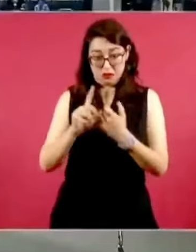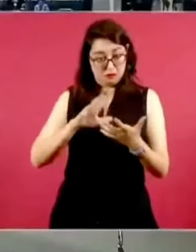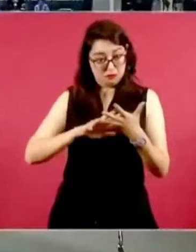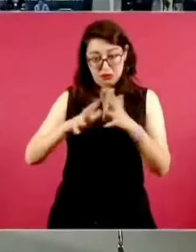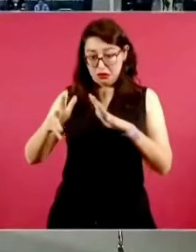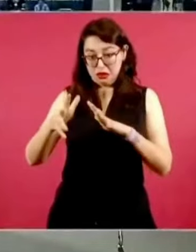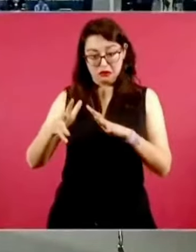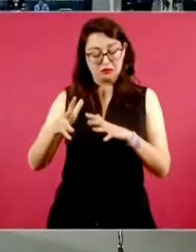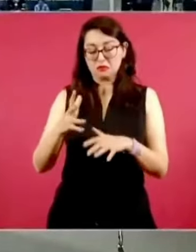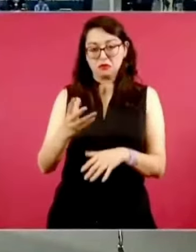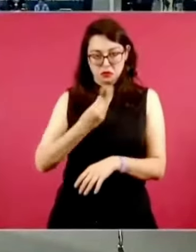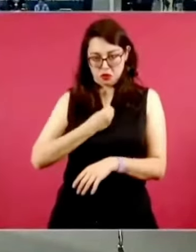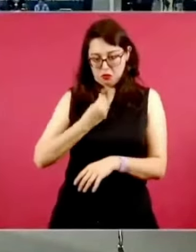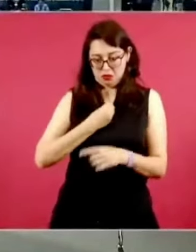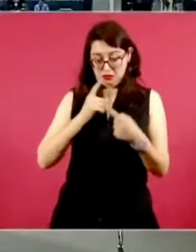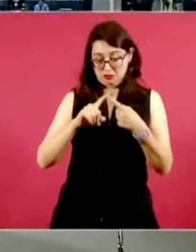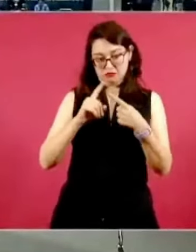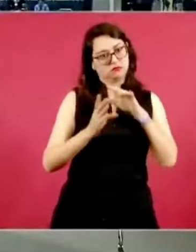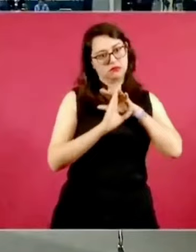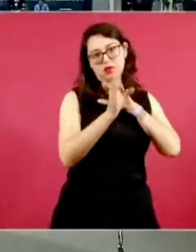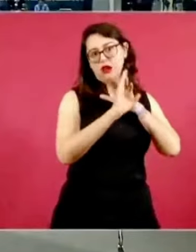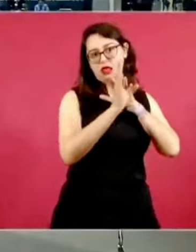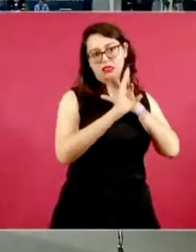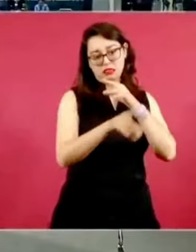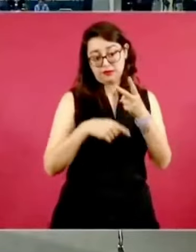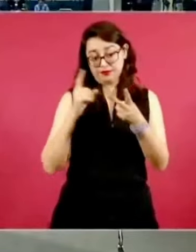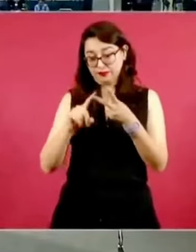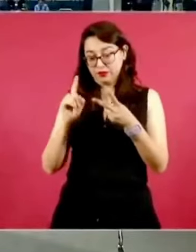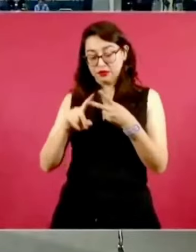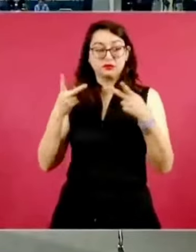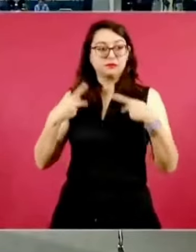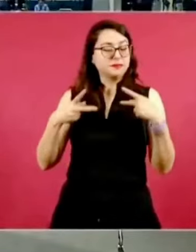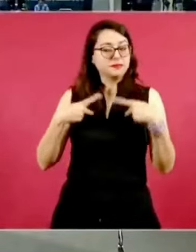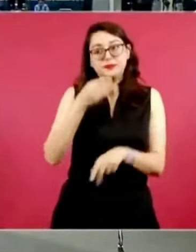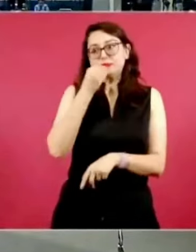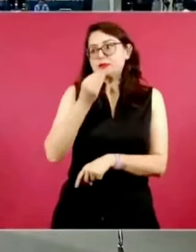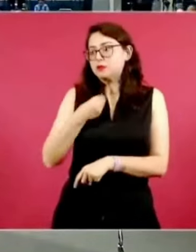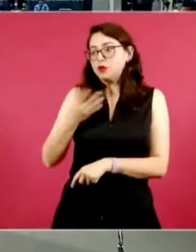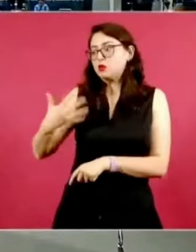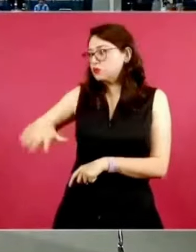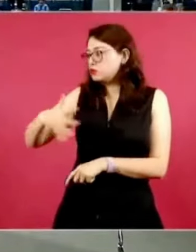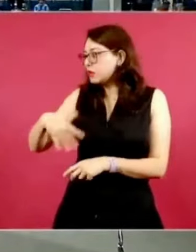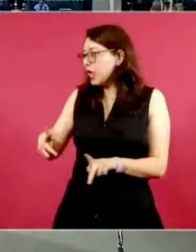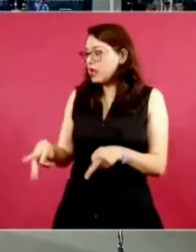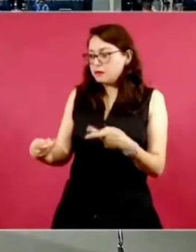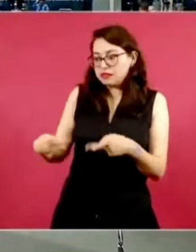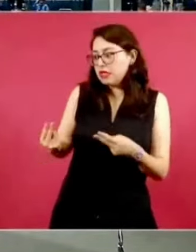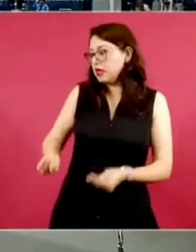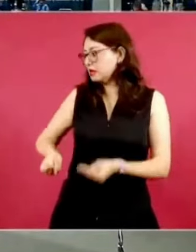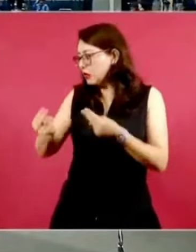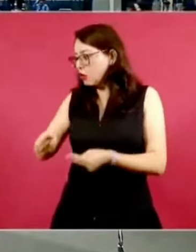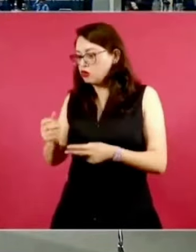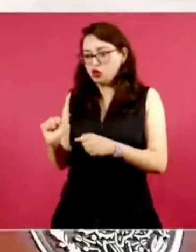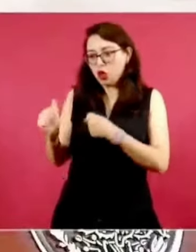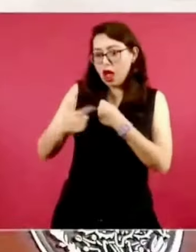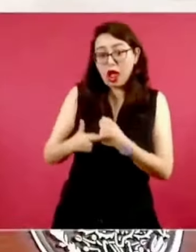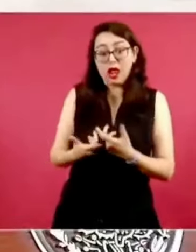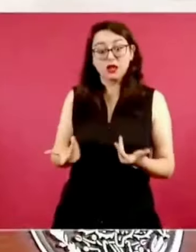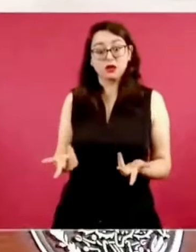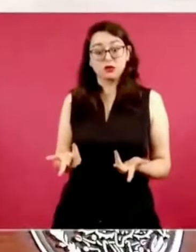informal que la gente buscó la forma de sobrevivir